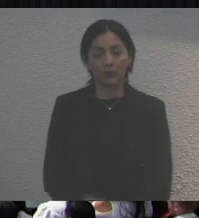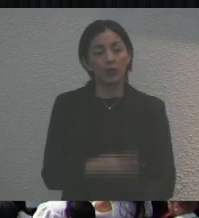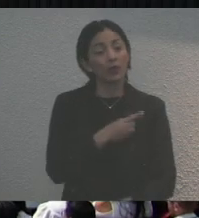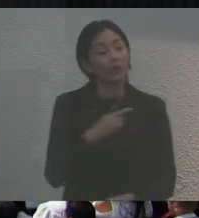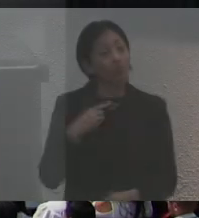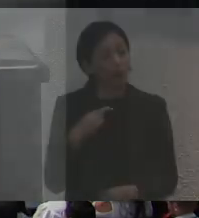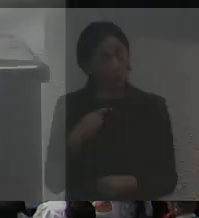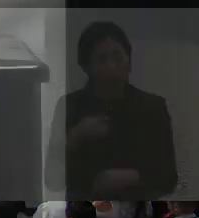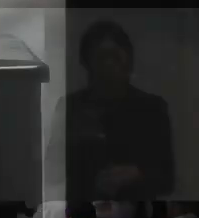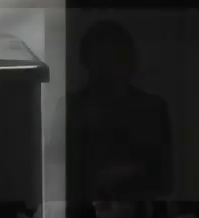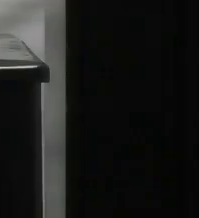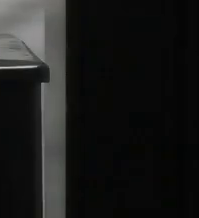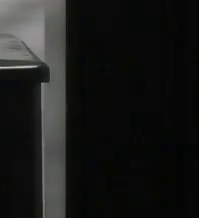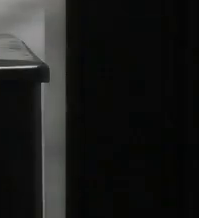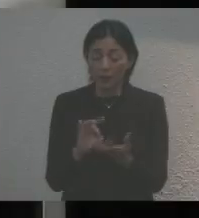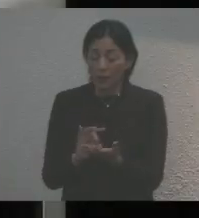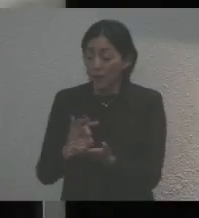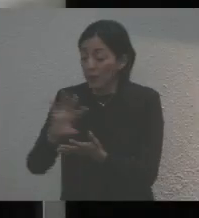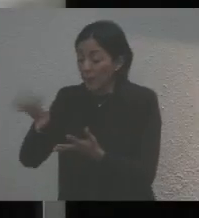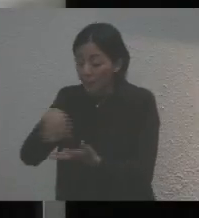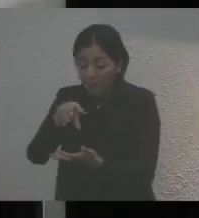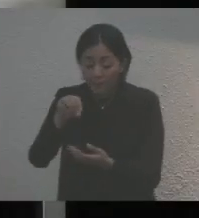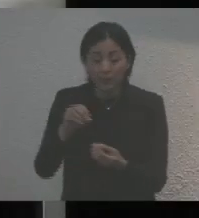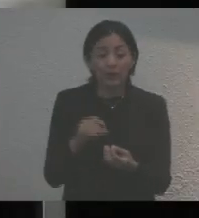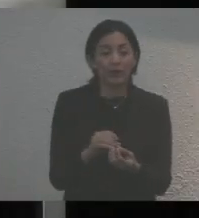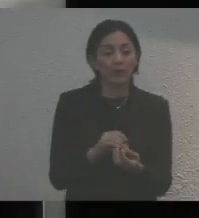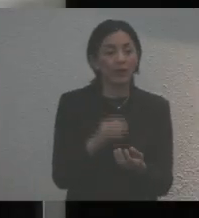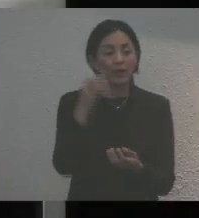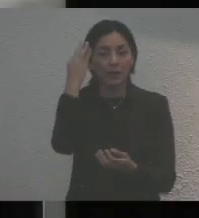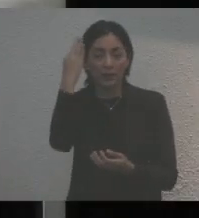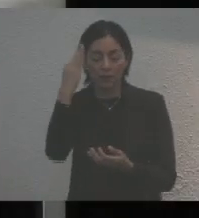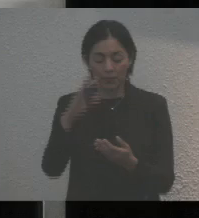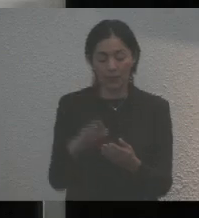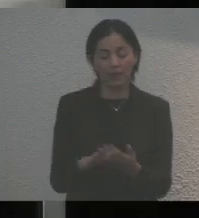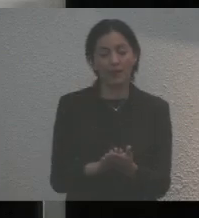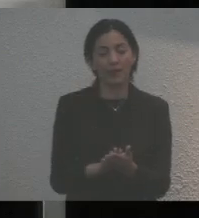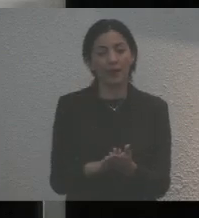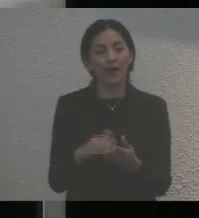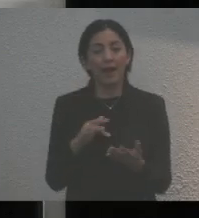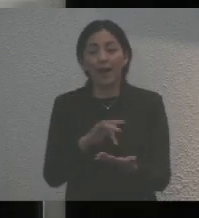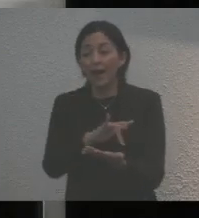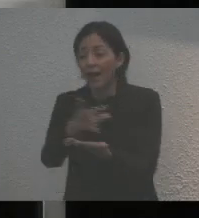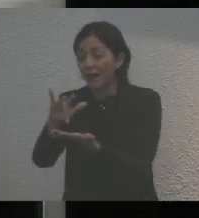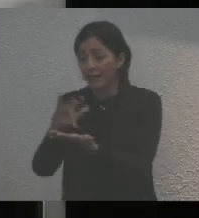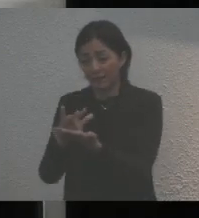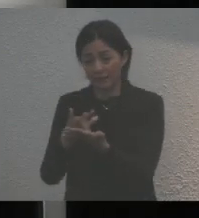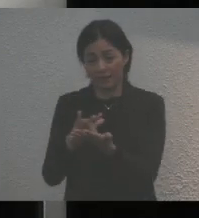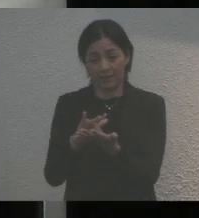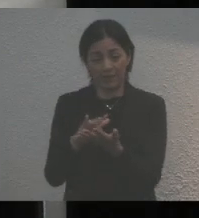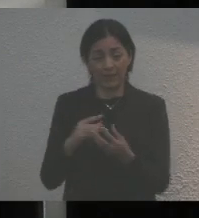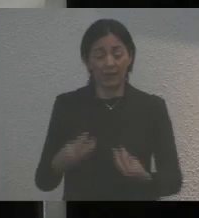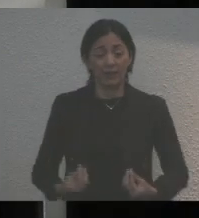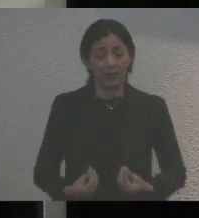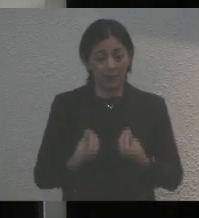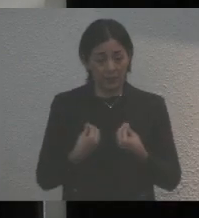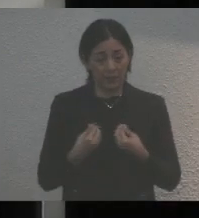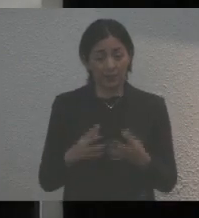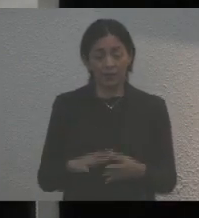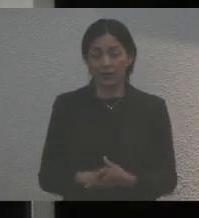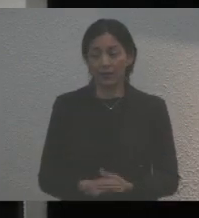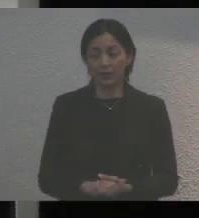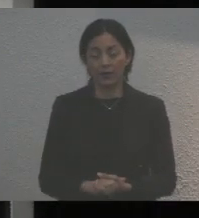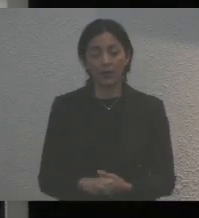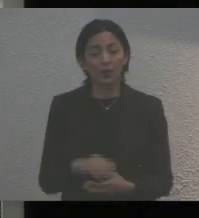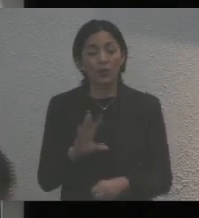Debemos encontrar tiempo para detenernos y agradecer a las personas que hacen la diferencia en nuestras vidas. John F. Kennedy. Con